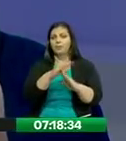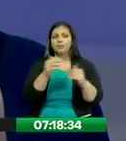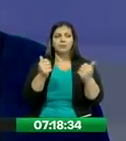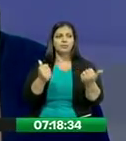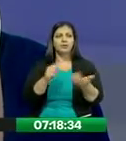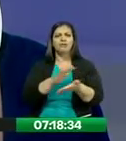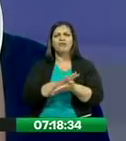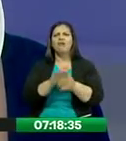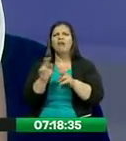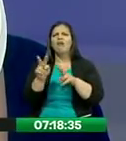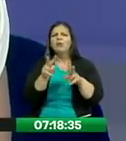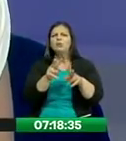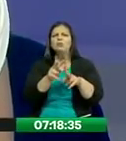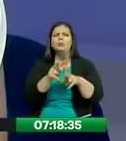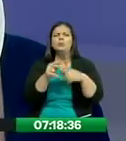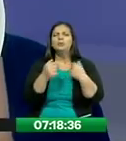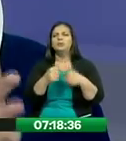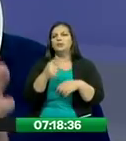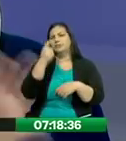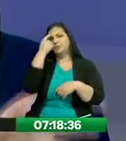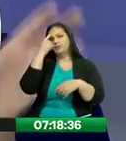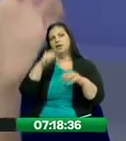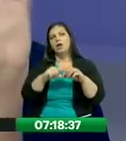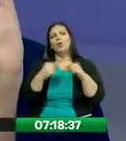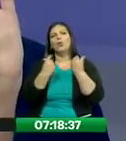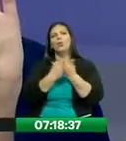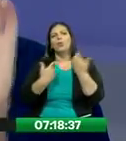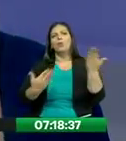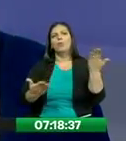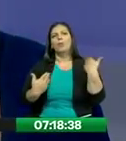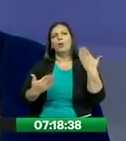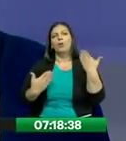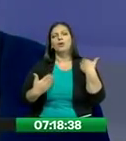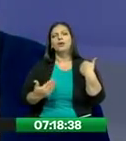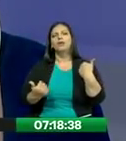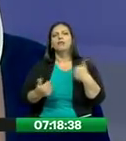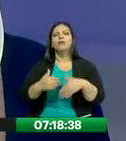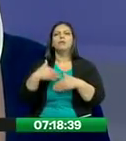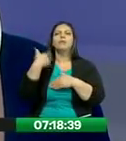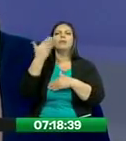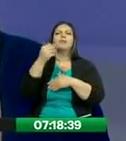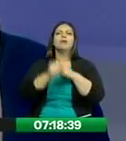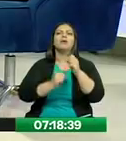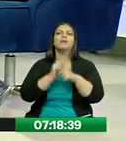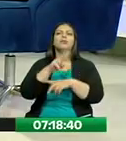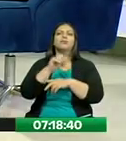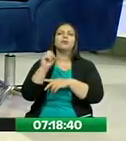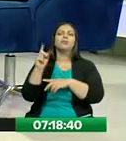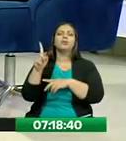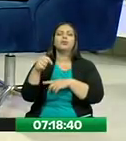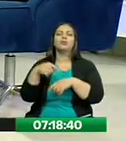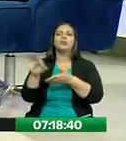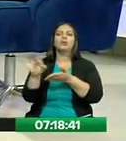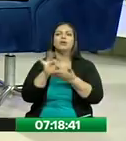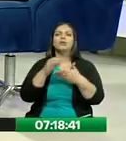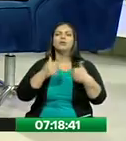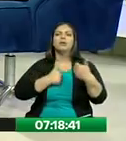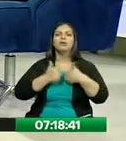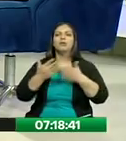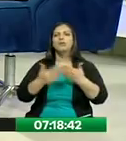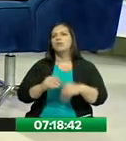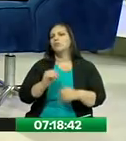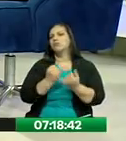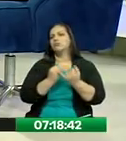que está proyectándose para el 2021 es cada uno por su cuenta. Ahora, hablando de costos políticos, ¿cómo queda el socialcristianismo y su